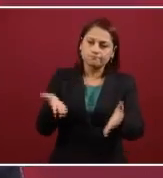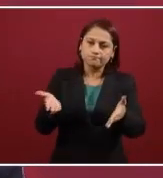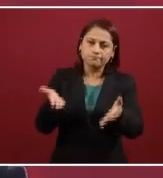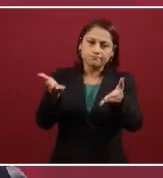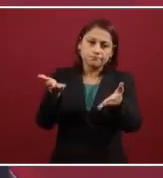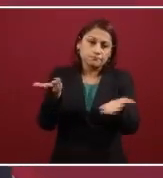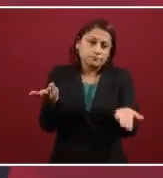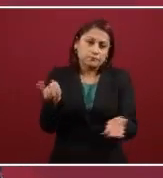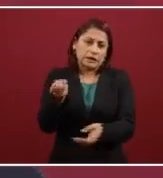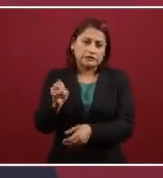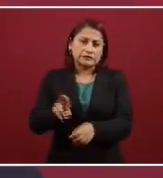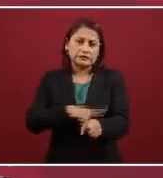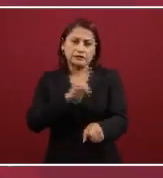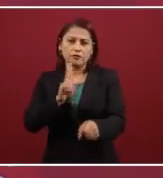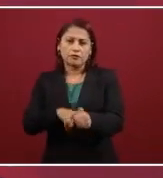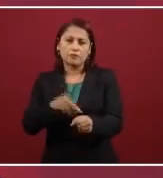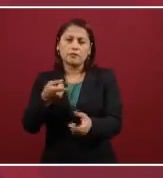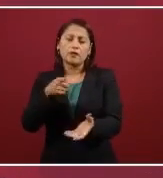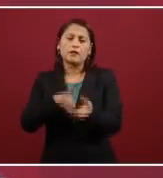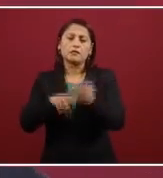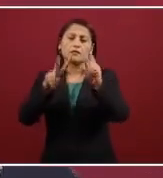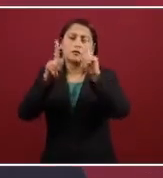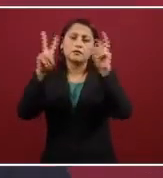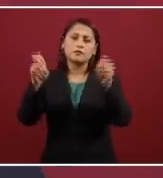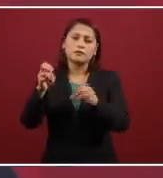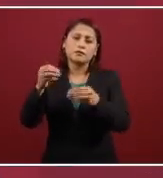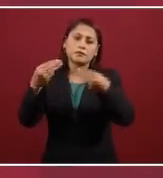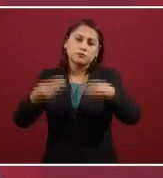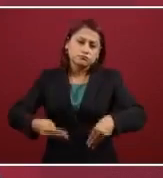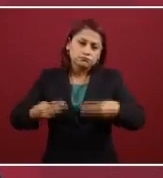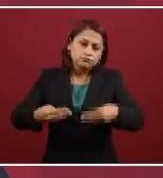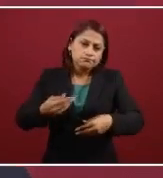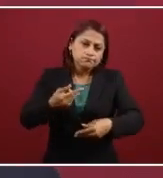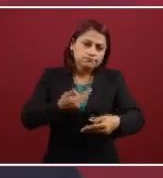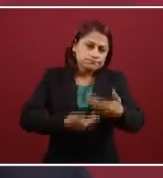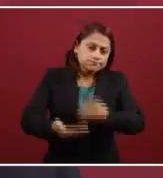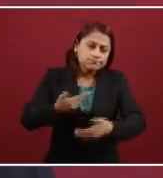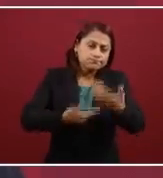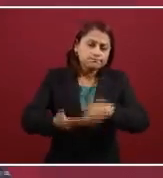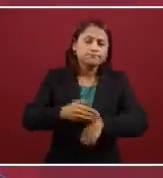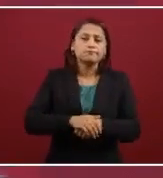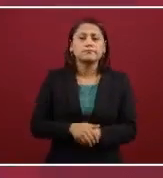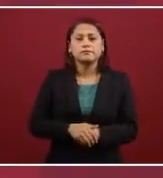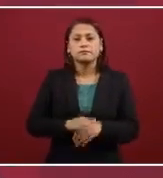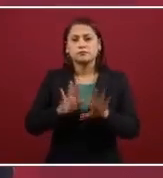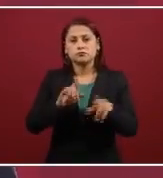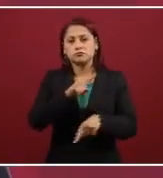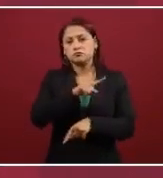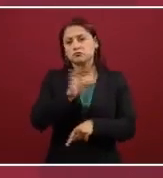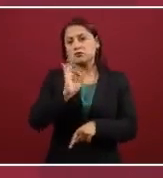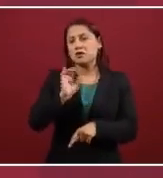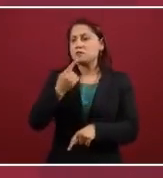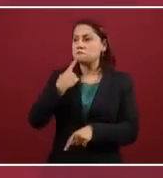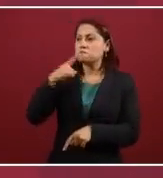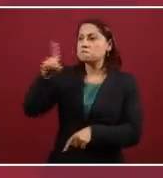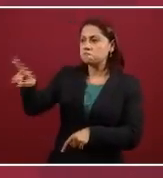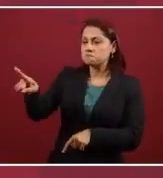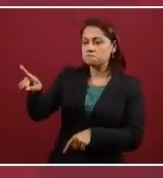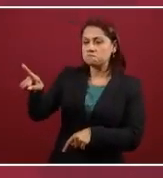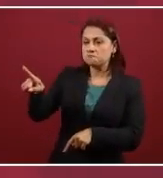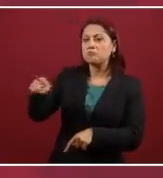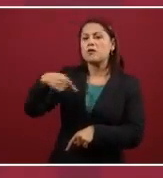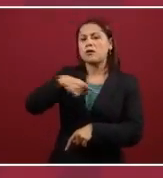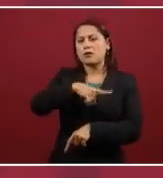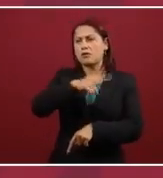comercio. Tú presentas una denuncia antidumping, se tiene que investigar, puede concluir con una sanción, se puede